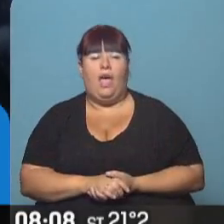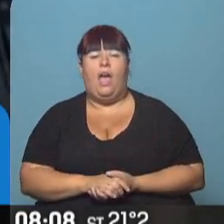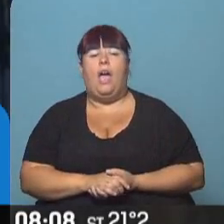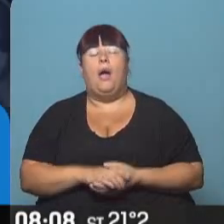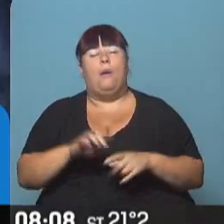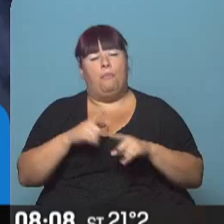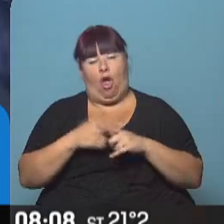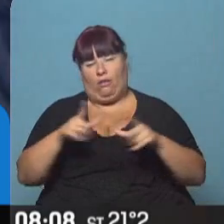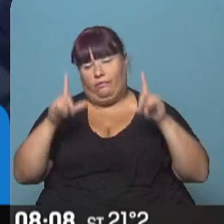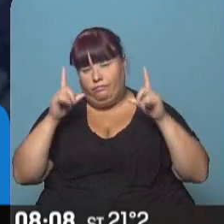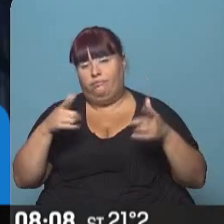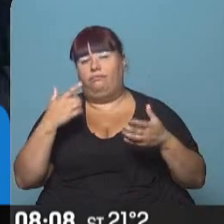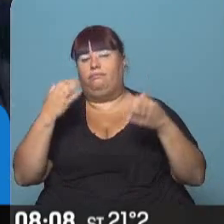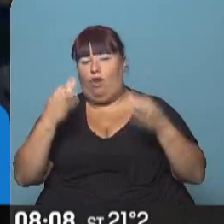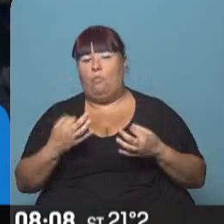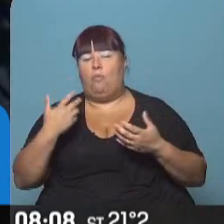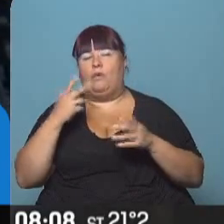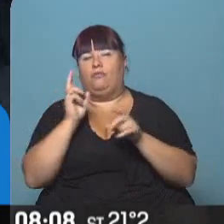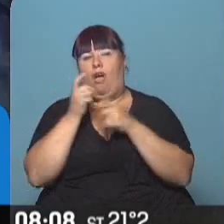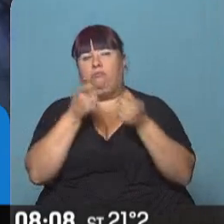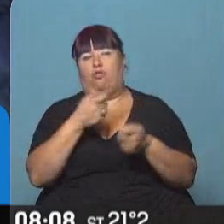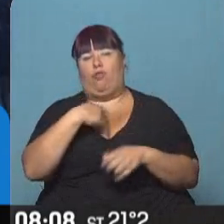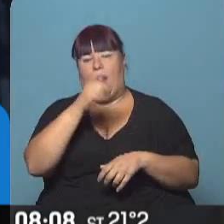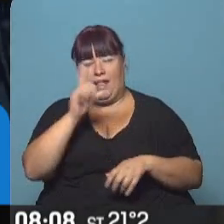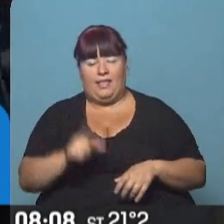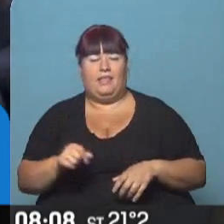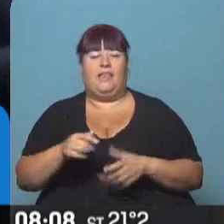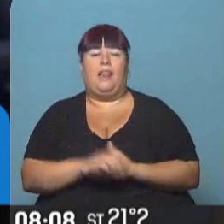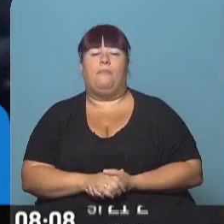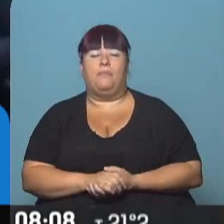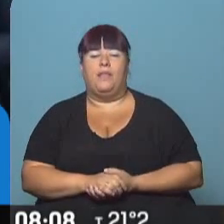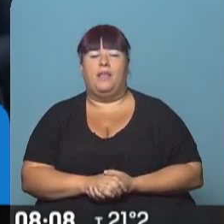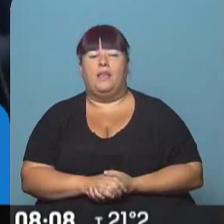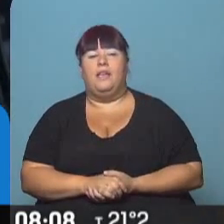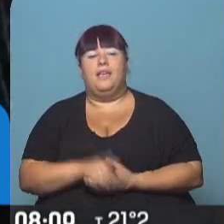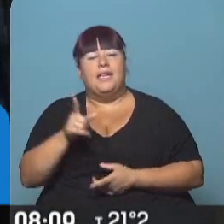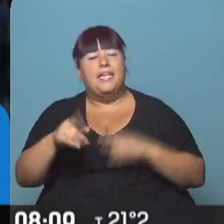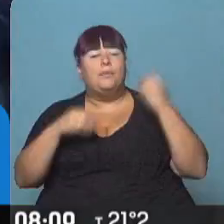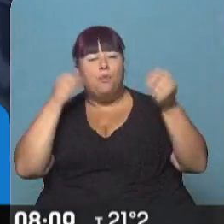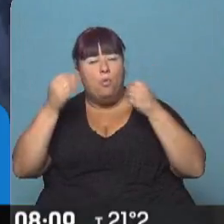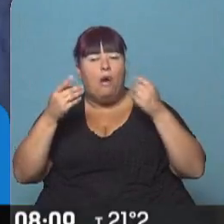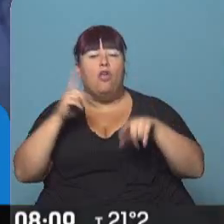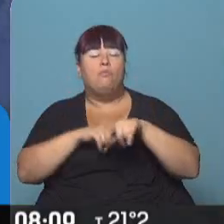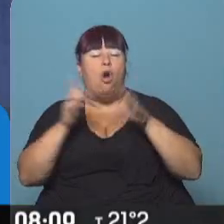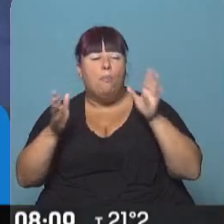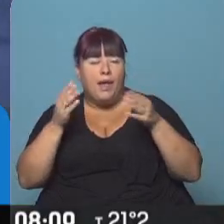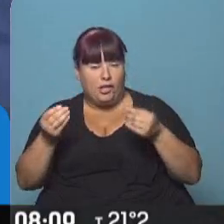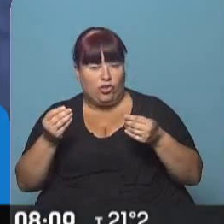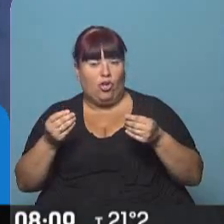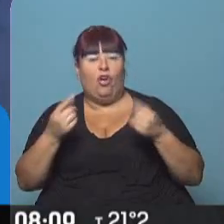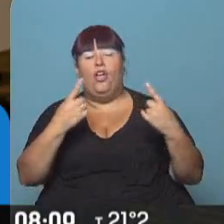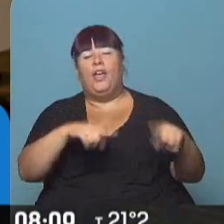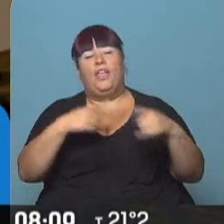políticamente expuestos el hombre comprometido en el país comprometido con la república y muy preocupado con las épocas en las cuales en los